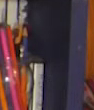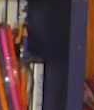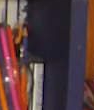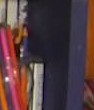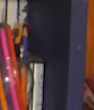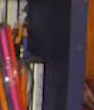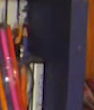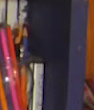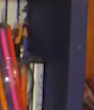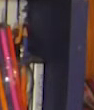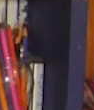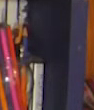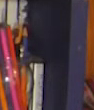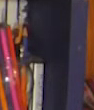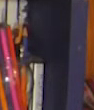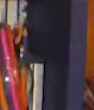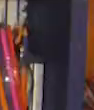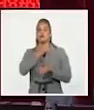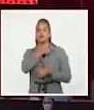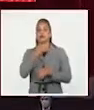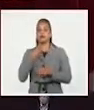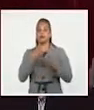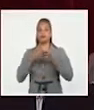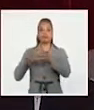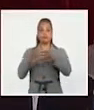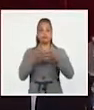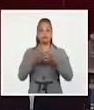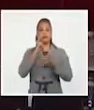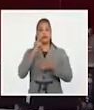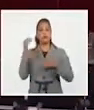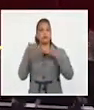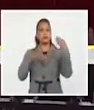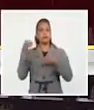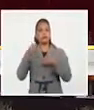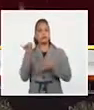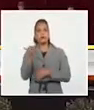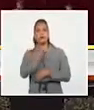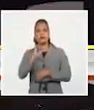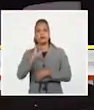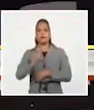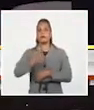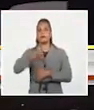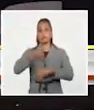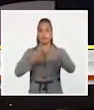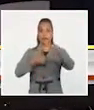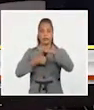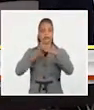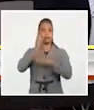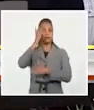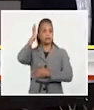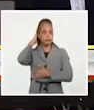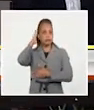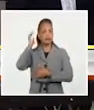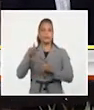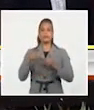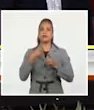revolución. Y en ese sentido, en el Congreso del partido se hizo una evaluación